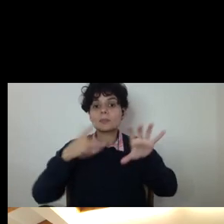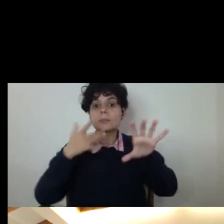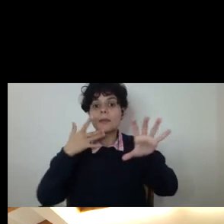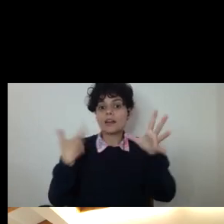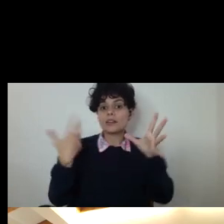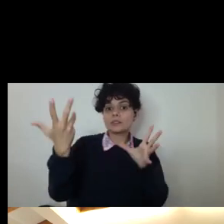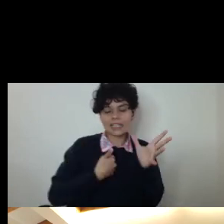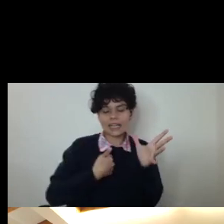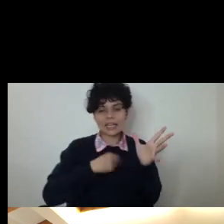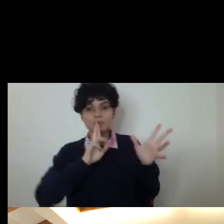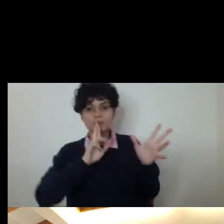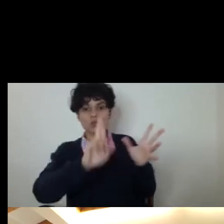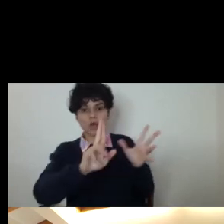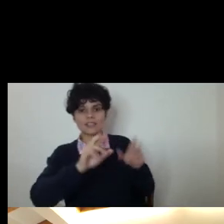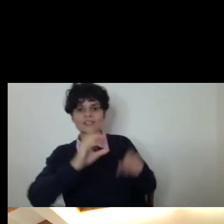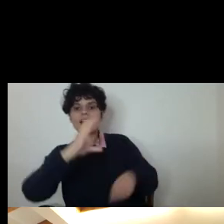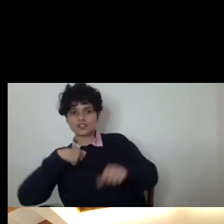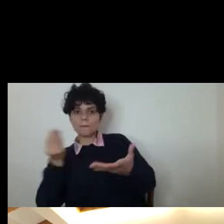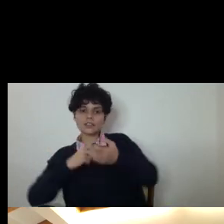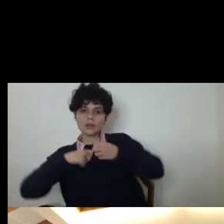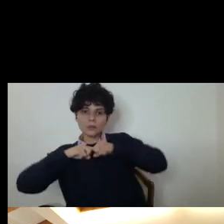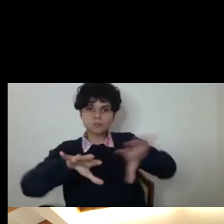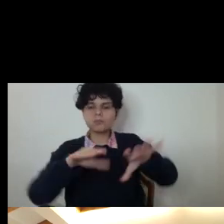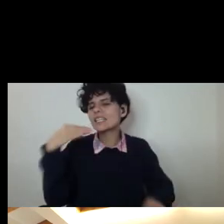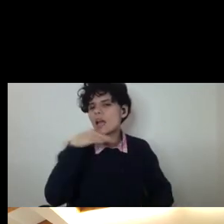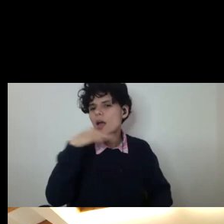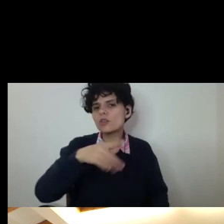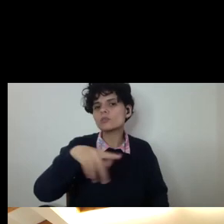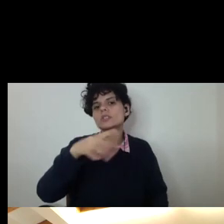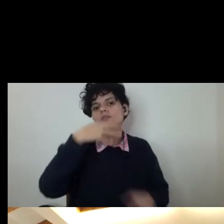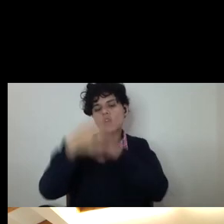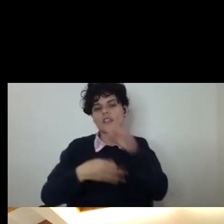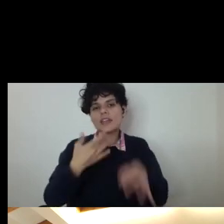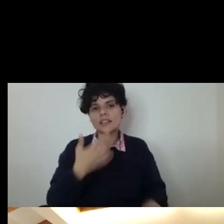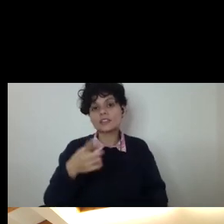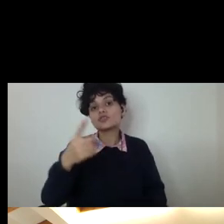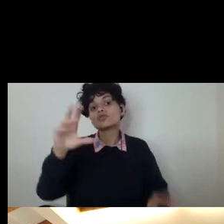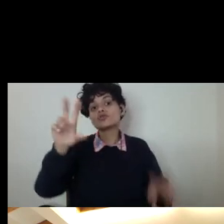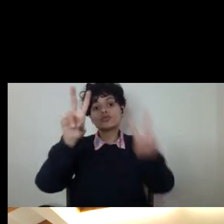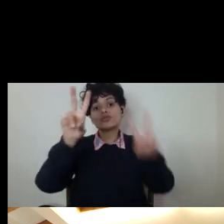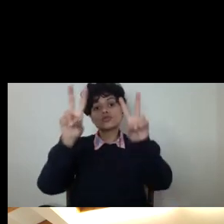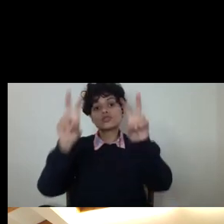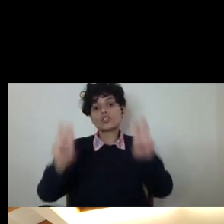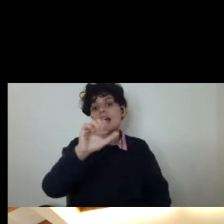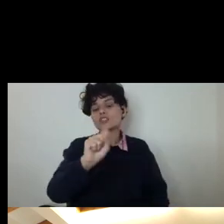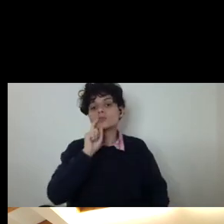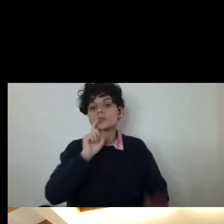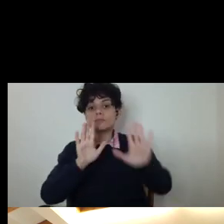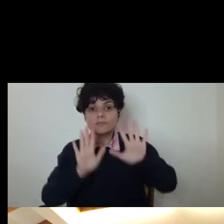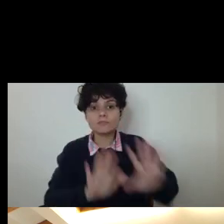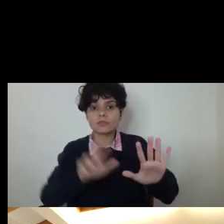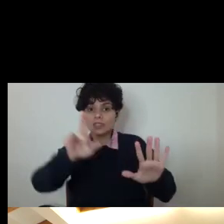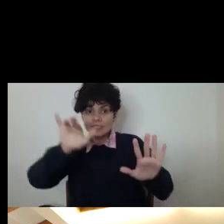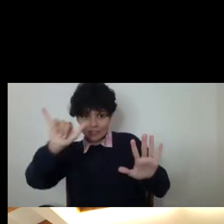Muy rápidamente les quiero contar algo sobre la importancia de la liberación de calcio mediada por la receptora de ranodina